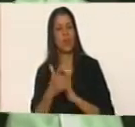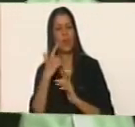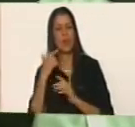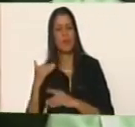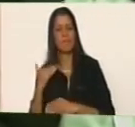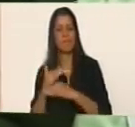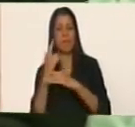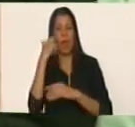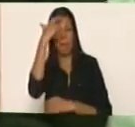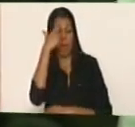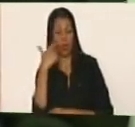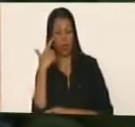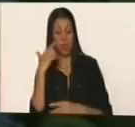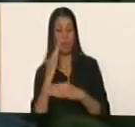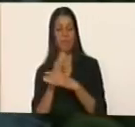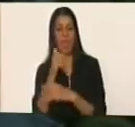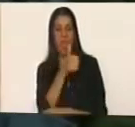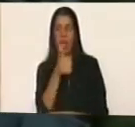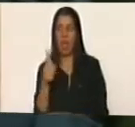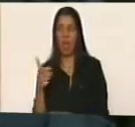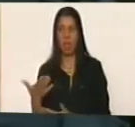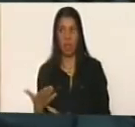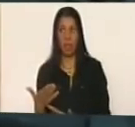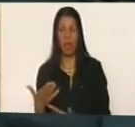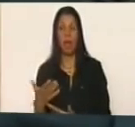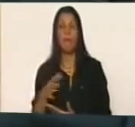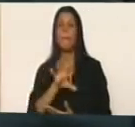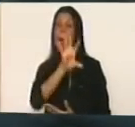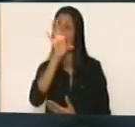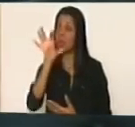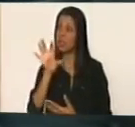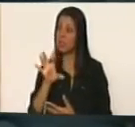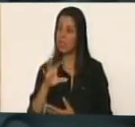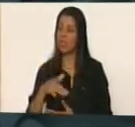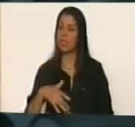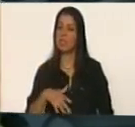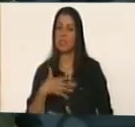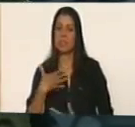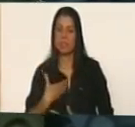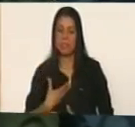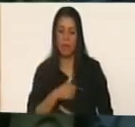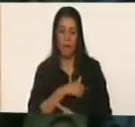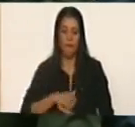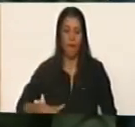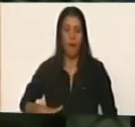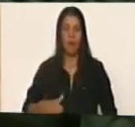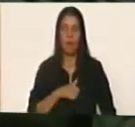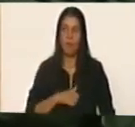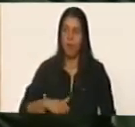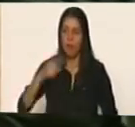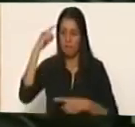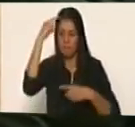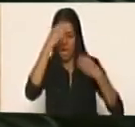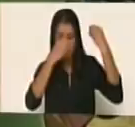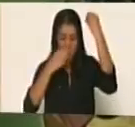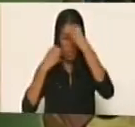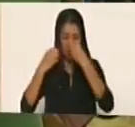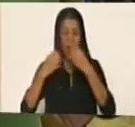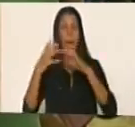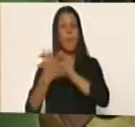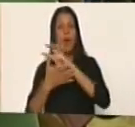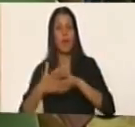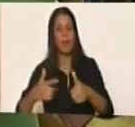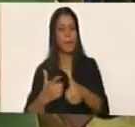El inconveniente de las personas y los países es la pereza para encontrar las salidas y soluciones. Sin crisis no hay